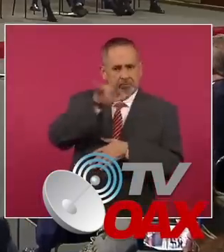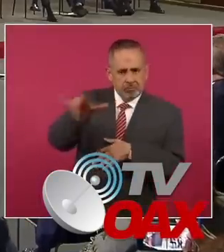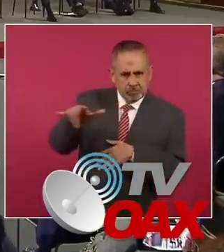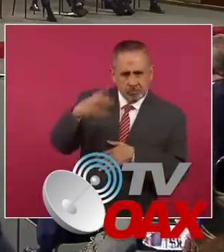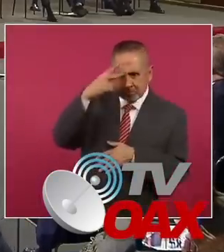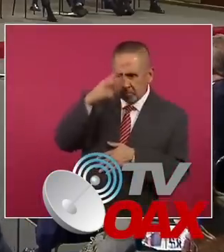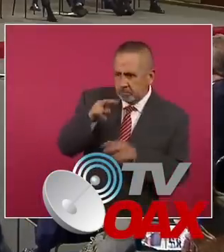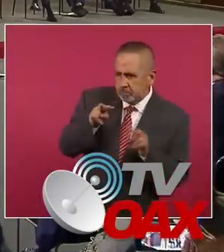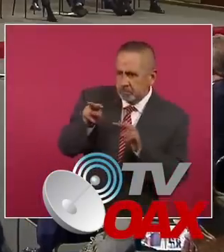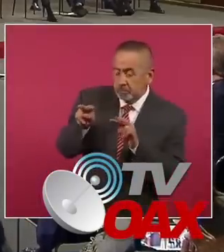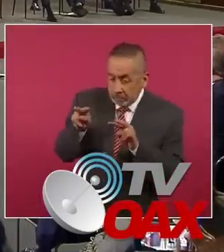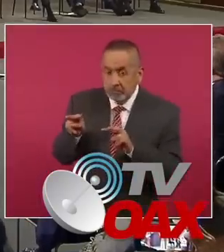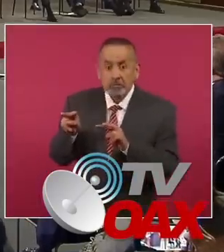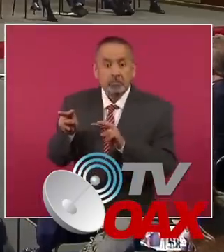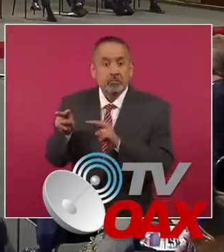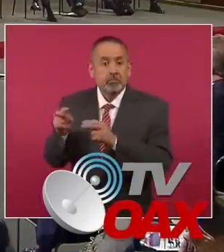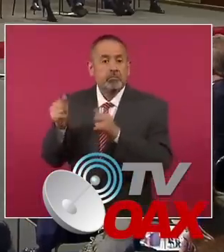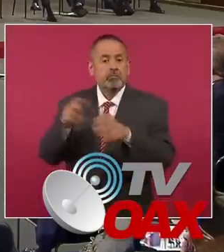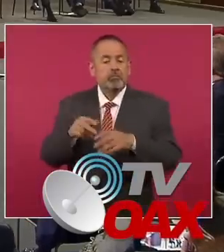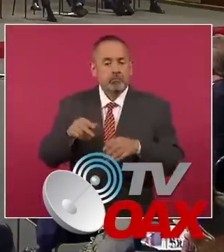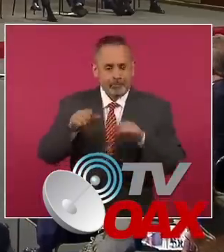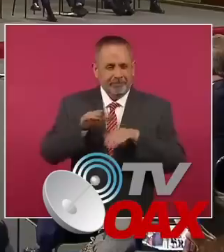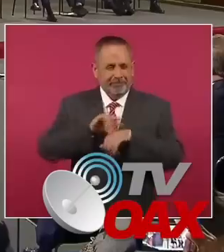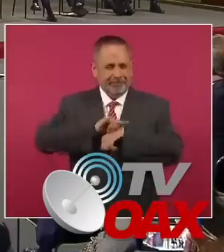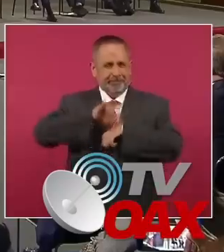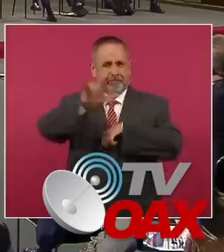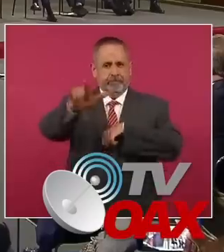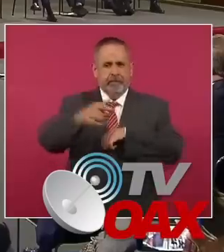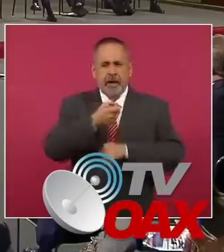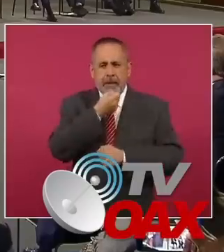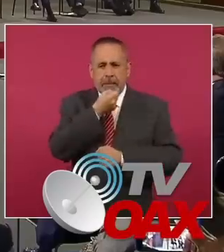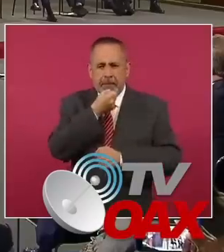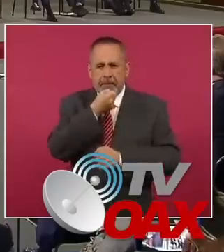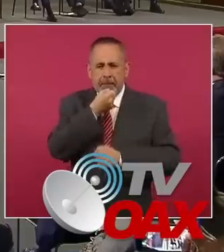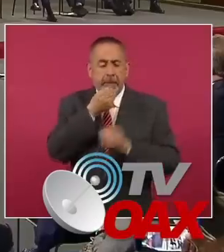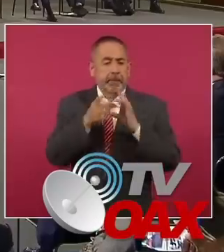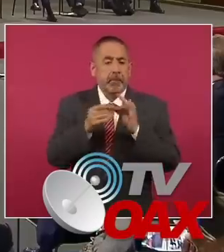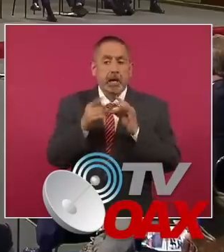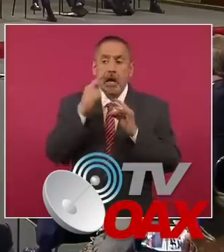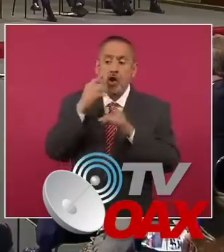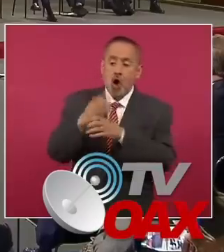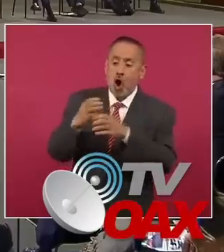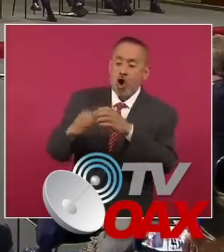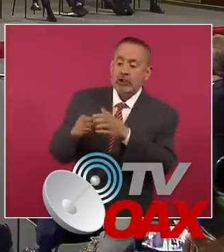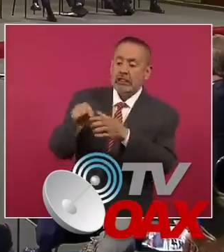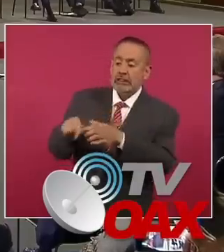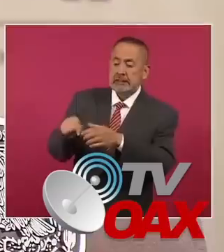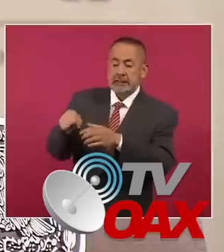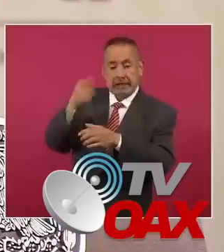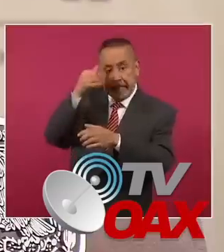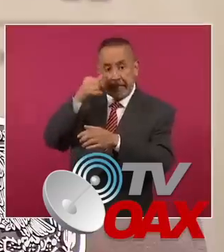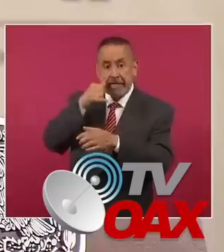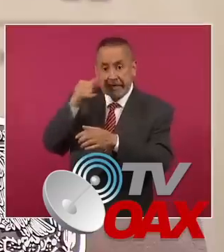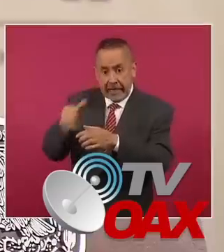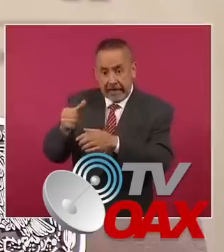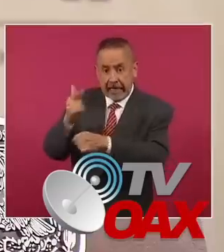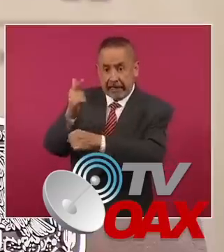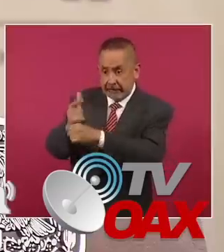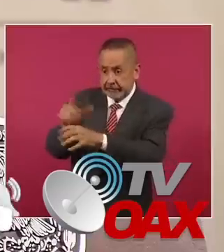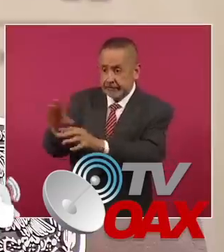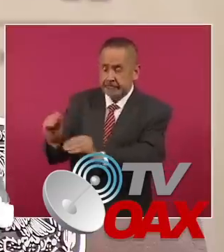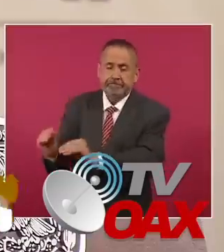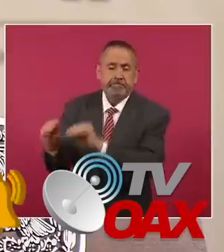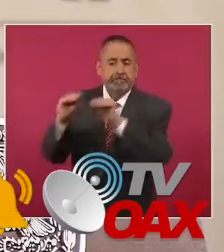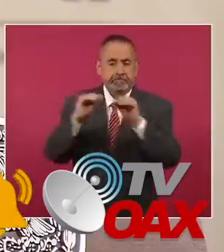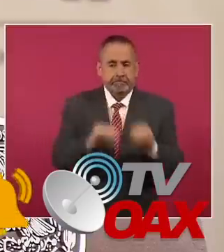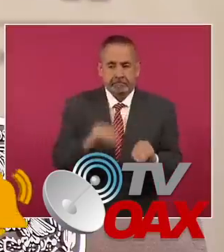connacionales, que en el altavoz del avión se dio a conocer que se restituía este patrimonio. Pues hubo júbilo, aplausos